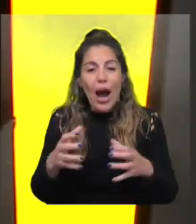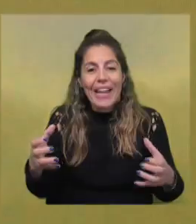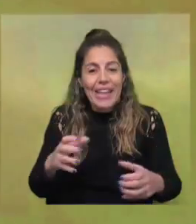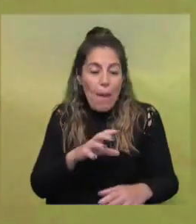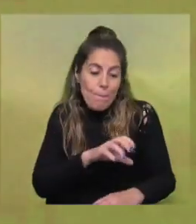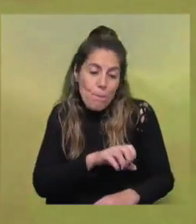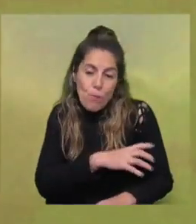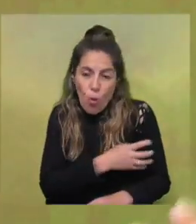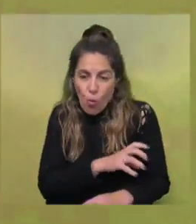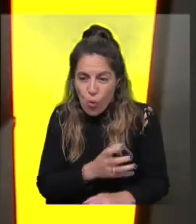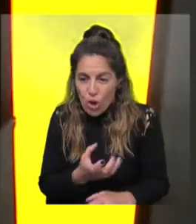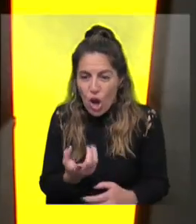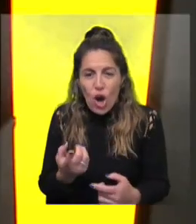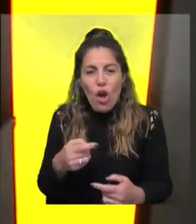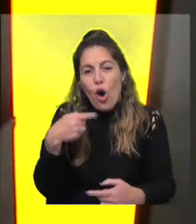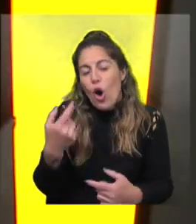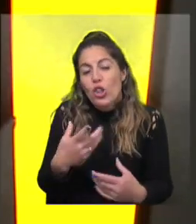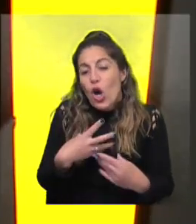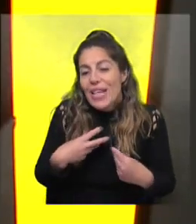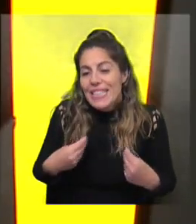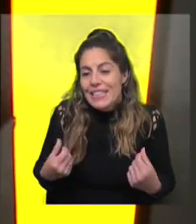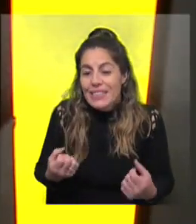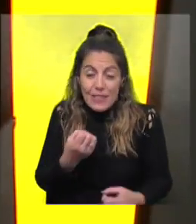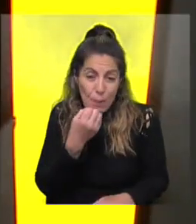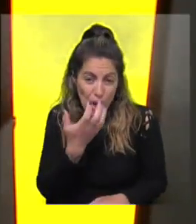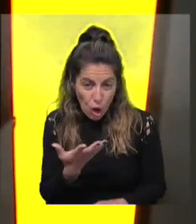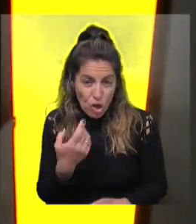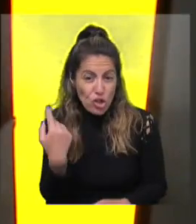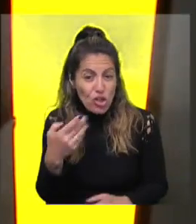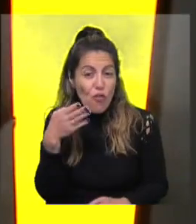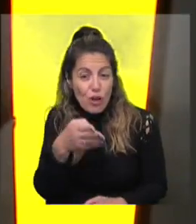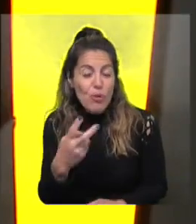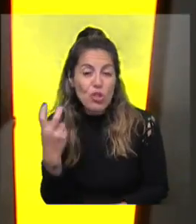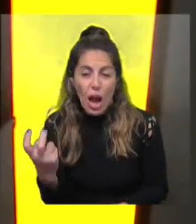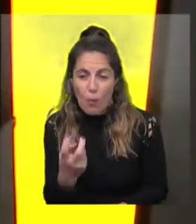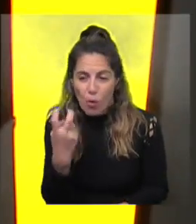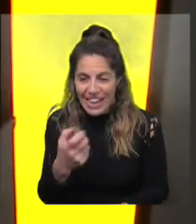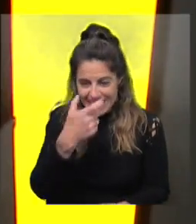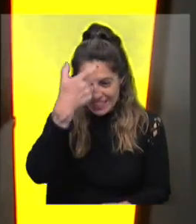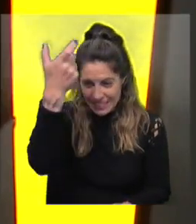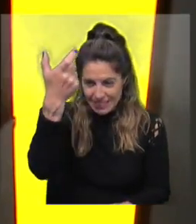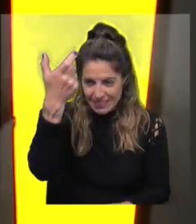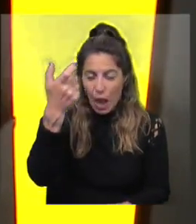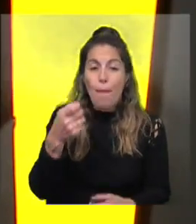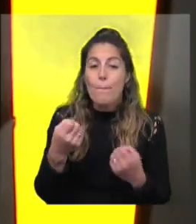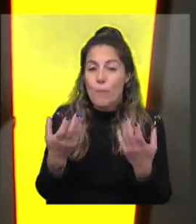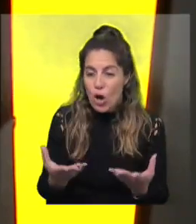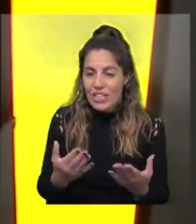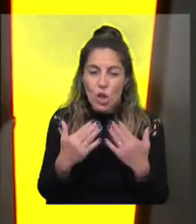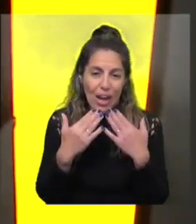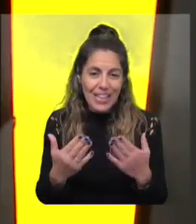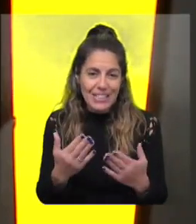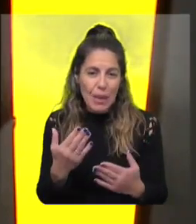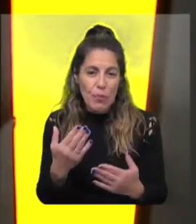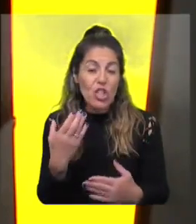remedio. Claro, los puristas irán, sí, a sentirse mejor. Ay, cómo no. Pero nosotros fuimos a buscar ciencia. Para eso, bueno, agradecemos al